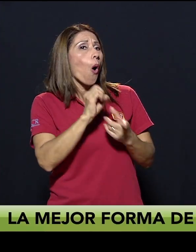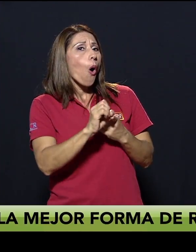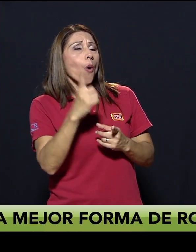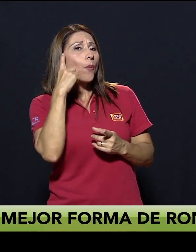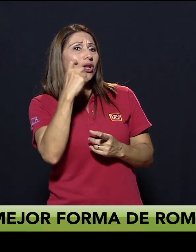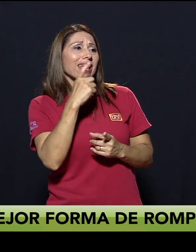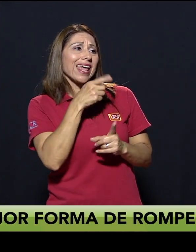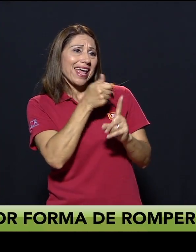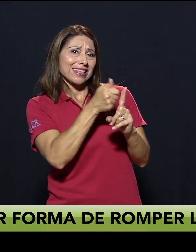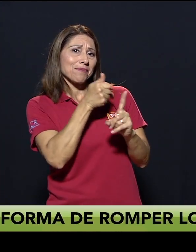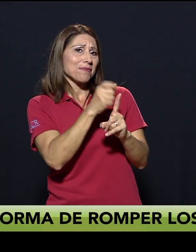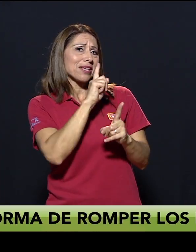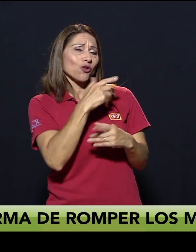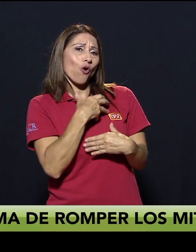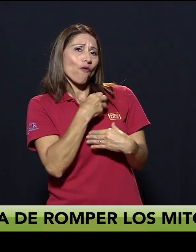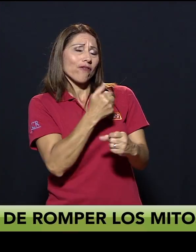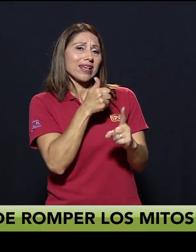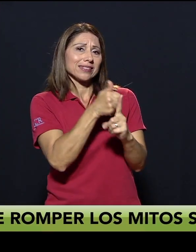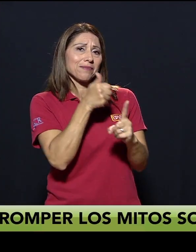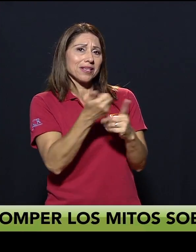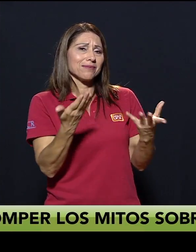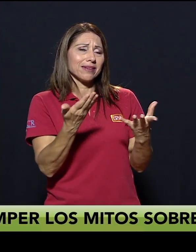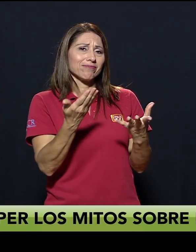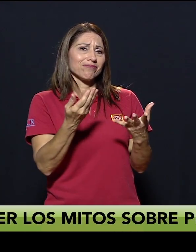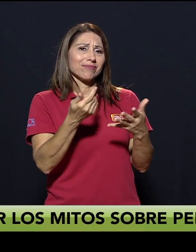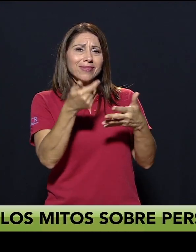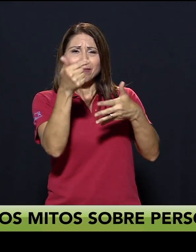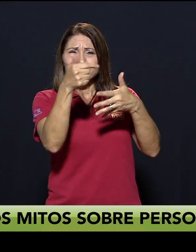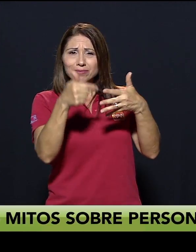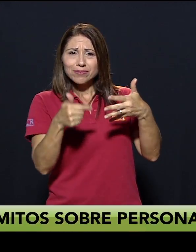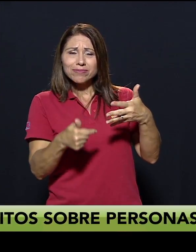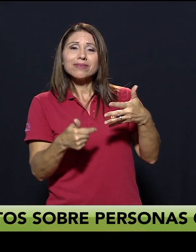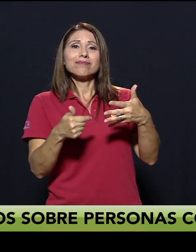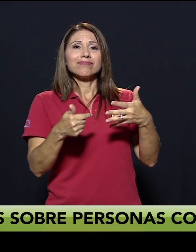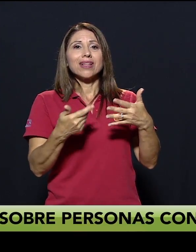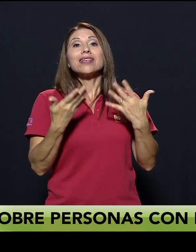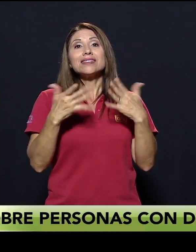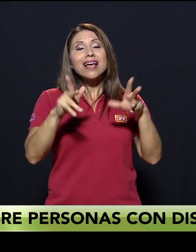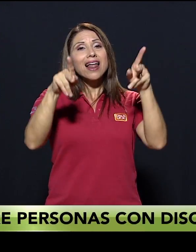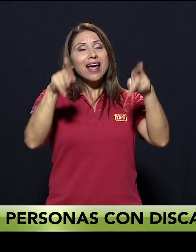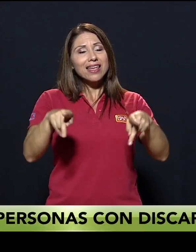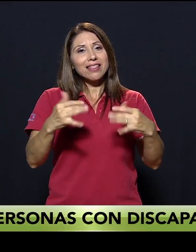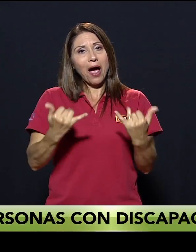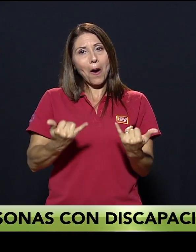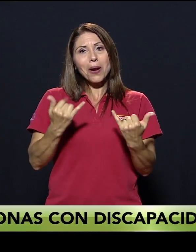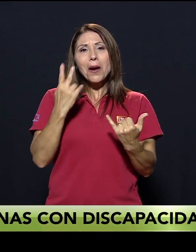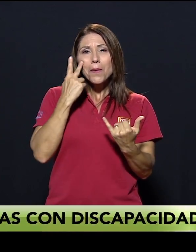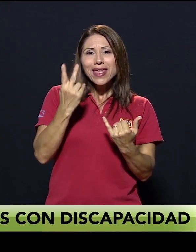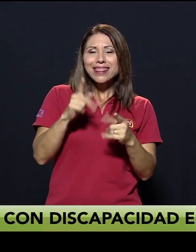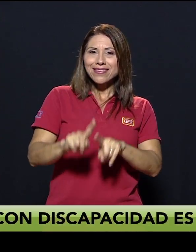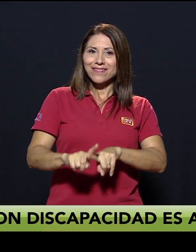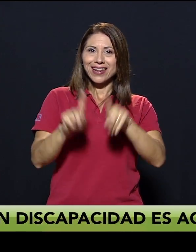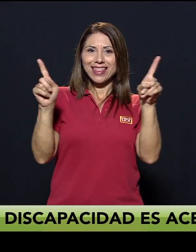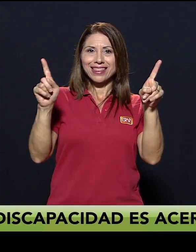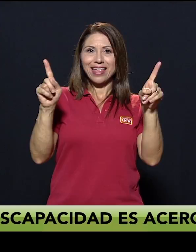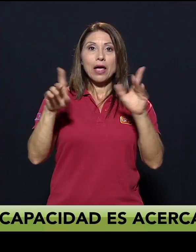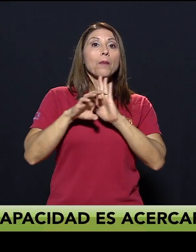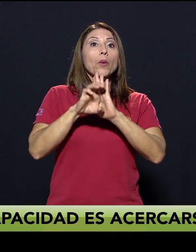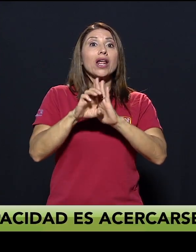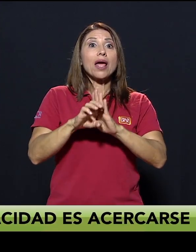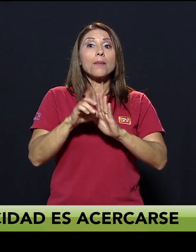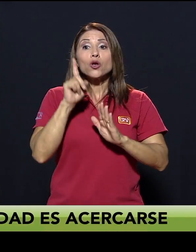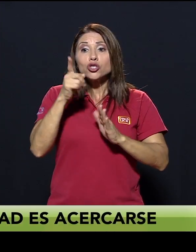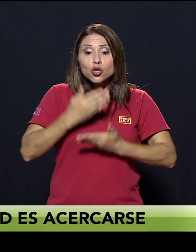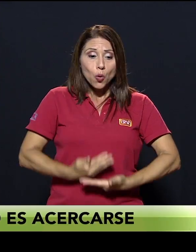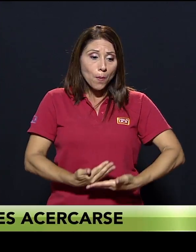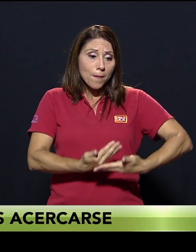temor, no confían en sí mismas, ¿verdad? Son muchos los aspectos. Sí, entonces, por supuesto que ya la gente, ¿verdad? Empiezan a verlo diferente. Entonces, ya